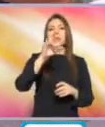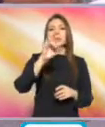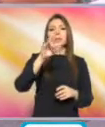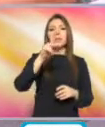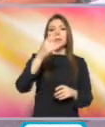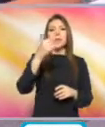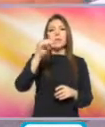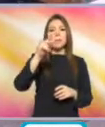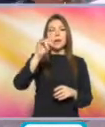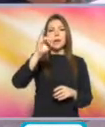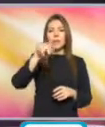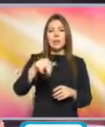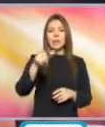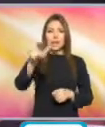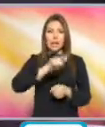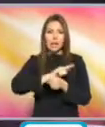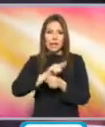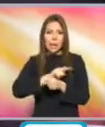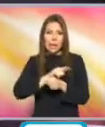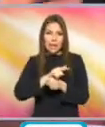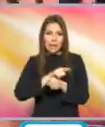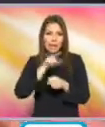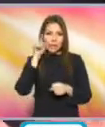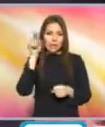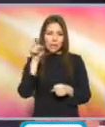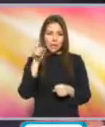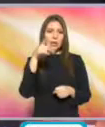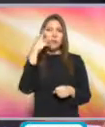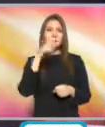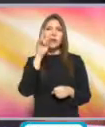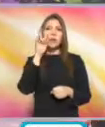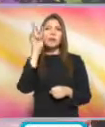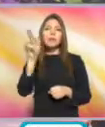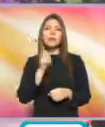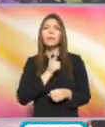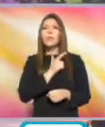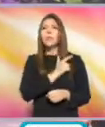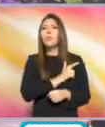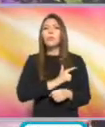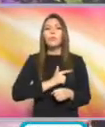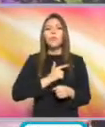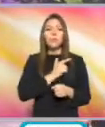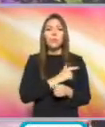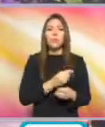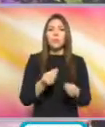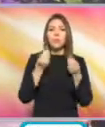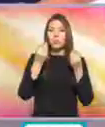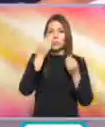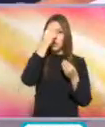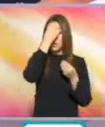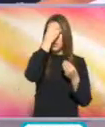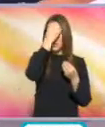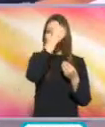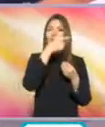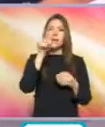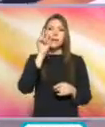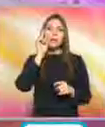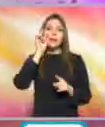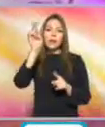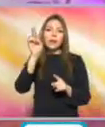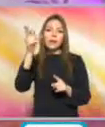quién pero eso no? es ser pansexual o simplemente te gusta. Bueno, yo O sea, creo que aquí tendríamos que revisar, ¿no? Preguntarle a